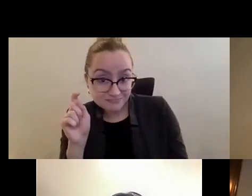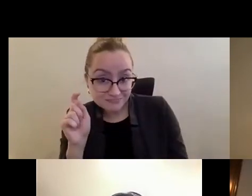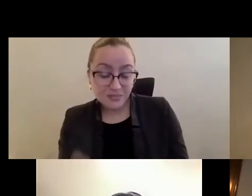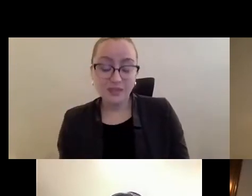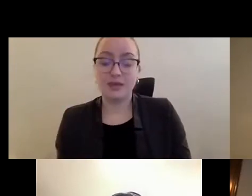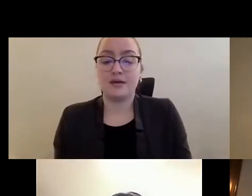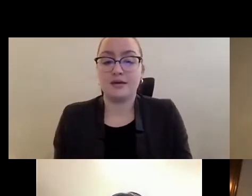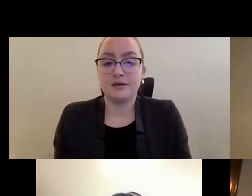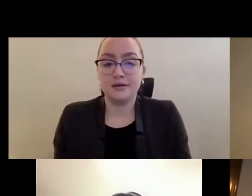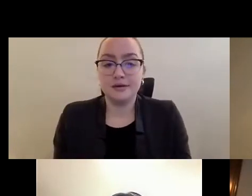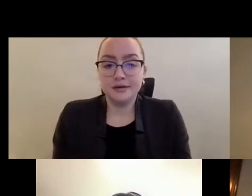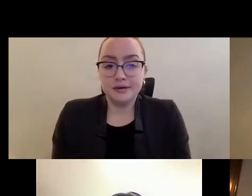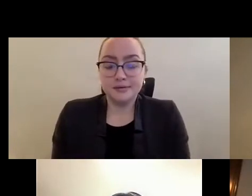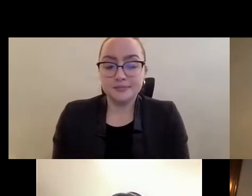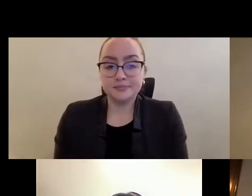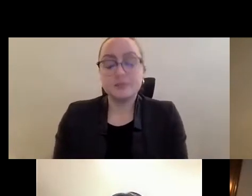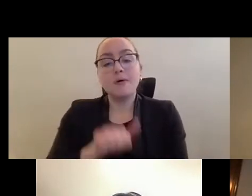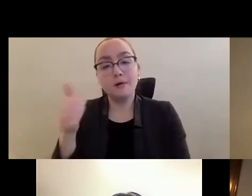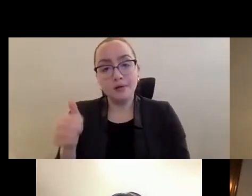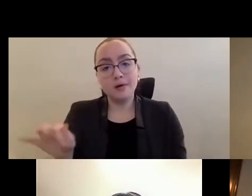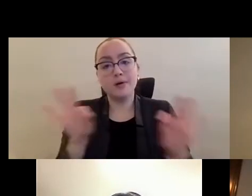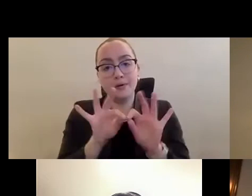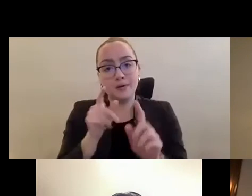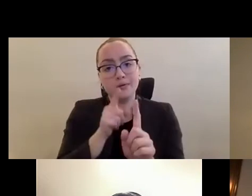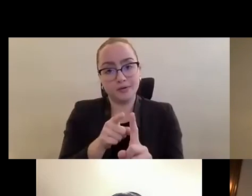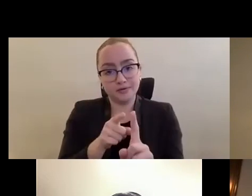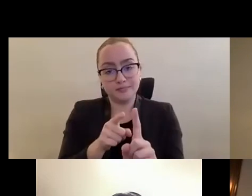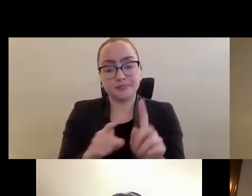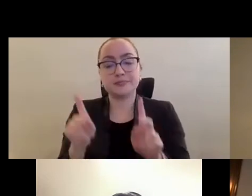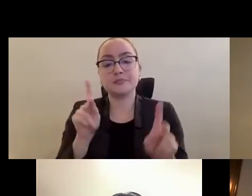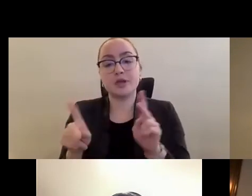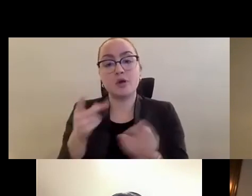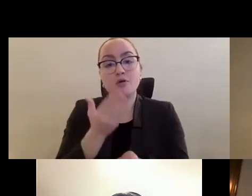mucha gente supone que gente siempre quiere venir, pero por ahí